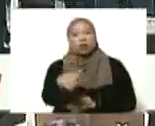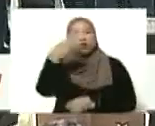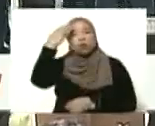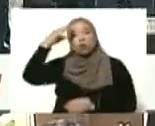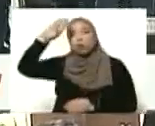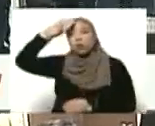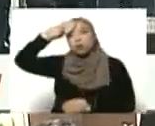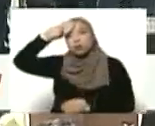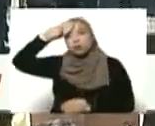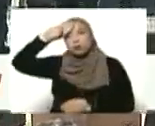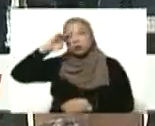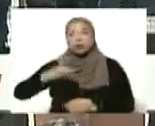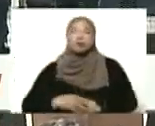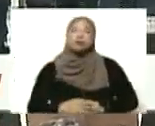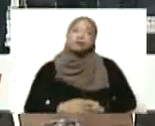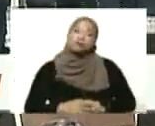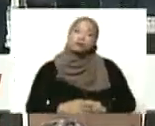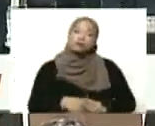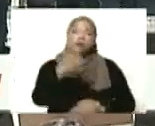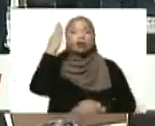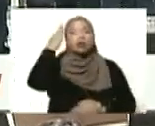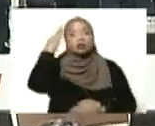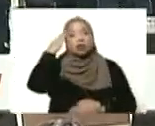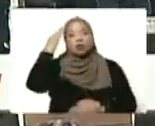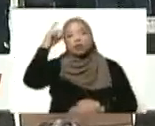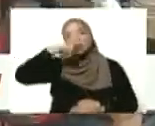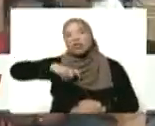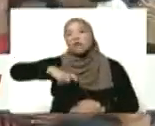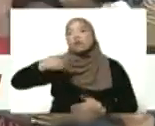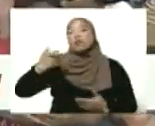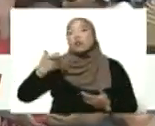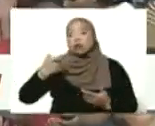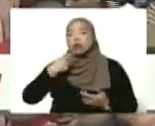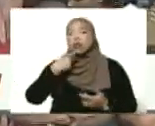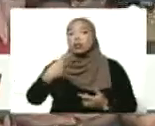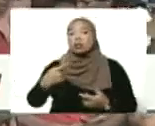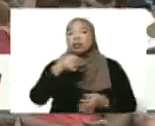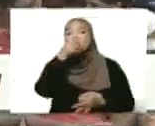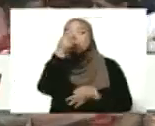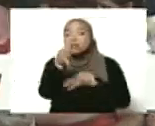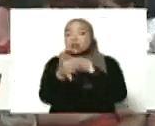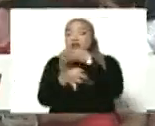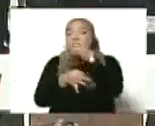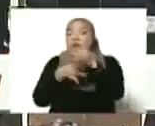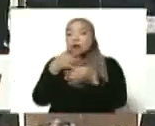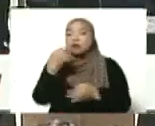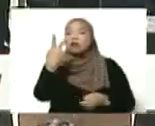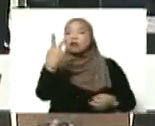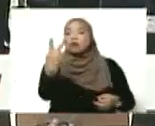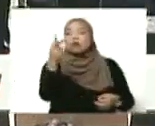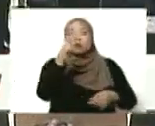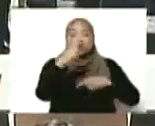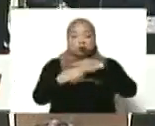Fidel decía o dice, con su sabiduría eterna, que los revolucionarios se contaban 2 veces.